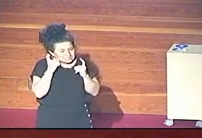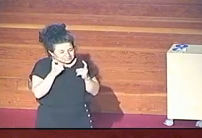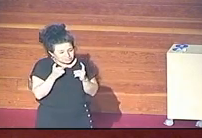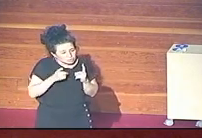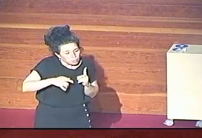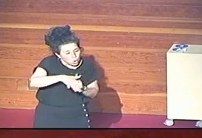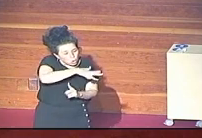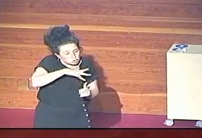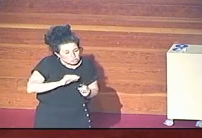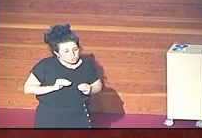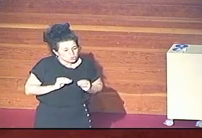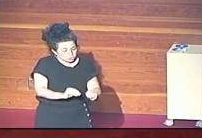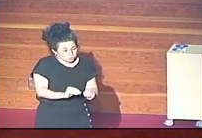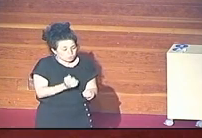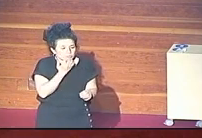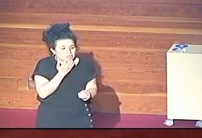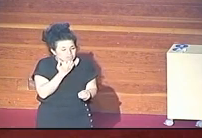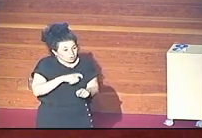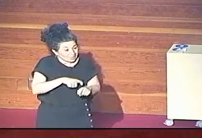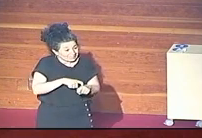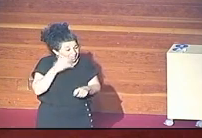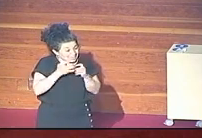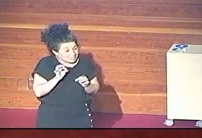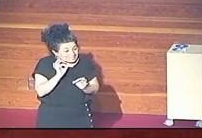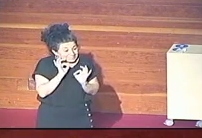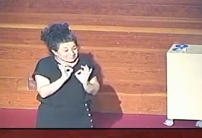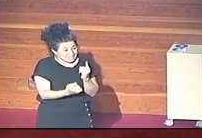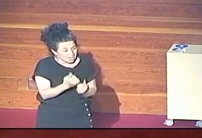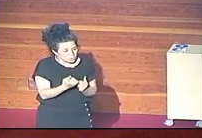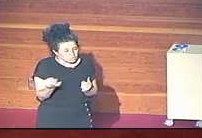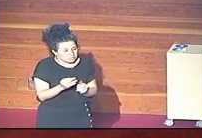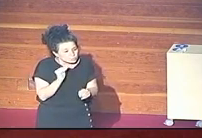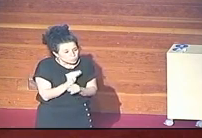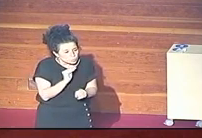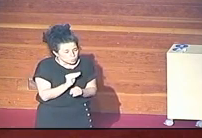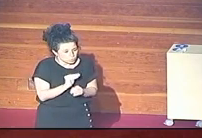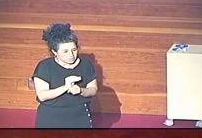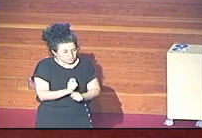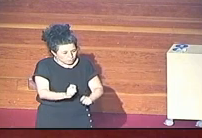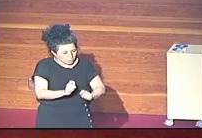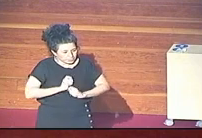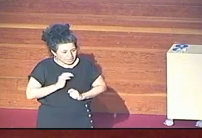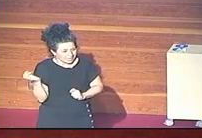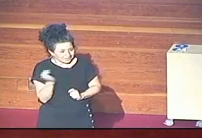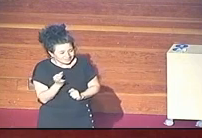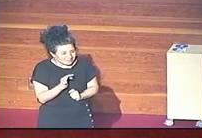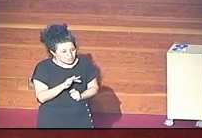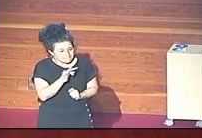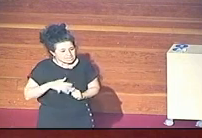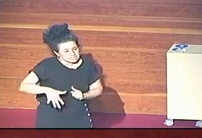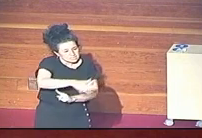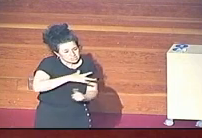importante que esas especies tan emblemáticas se conserven se cuiden lo que nos aportan y qué relaciones tienen con el